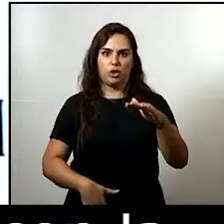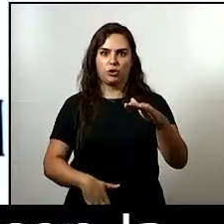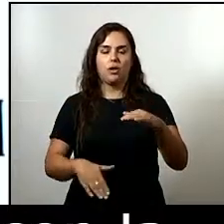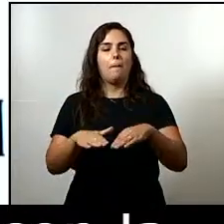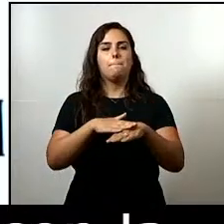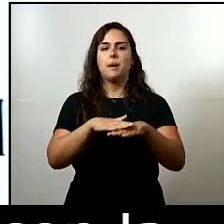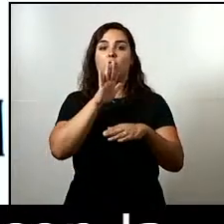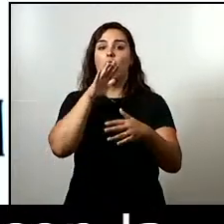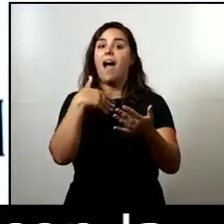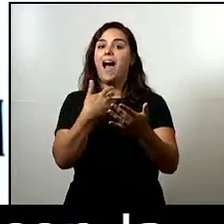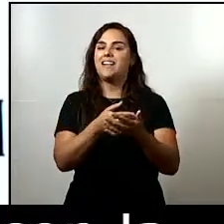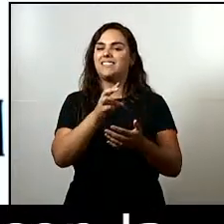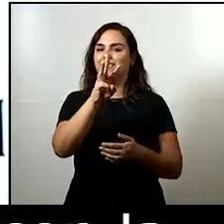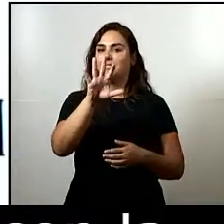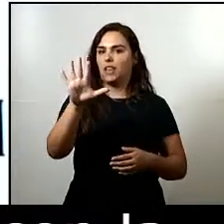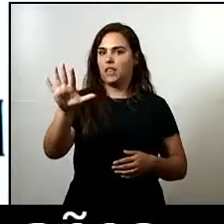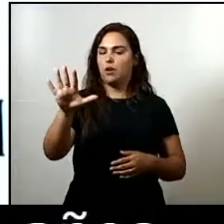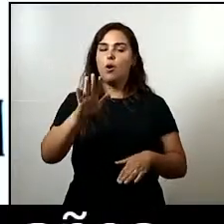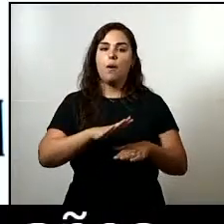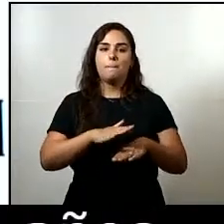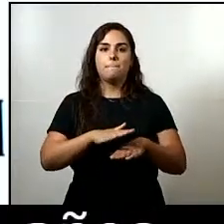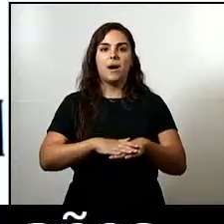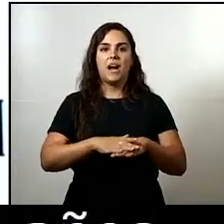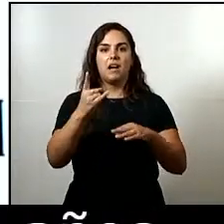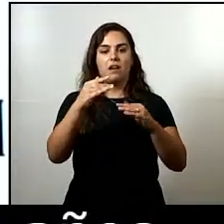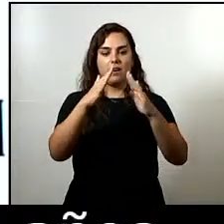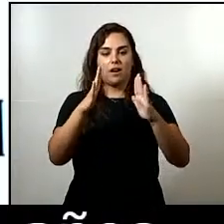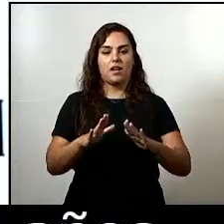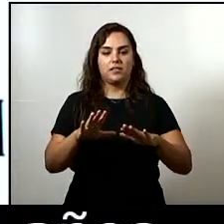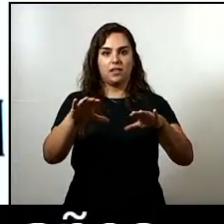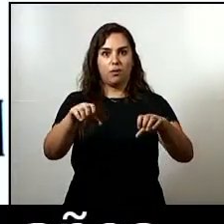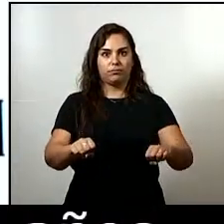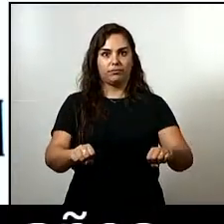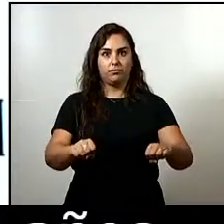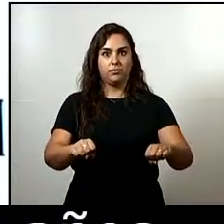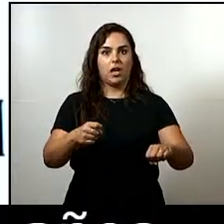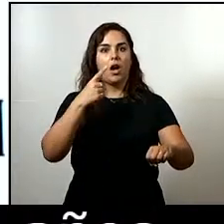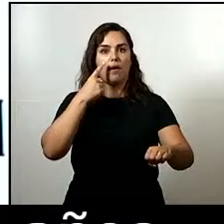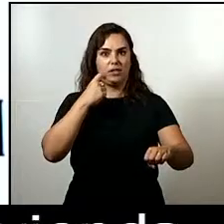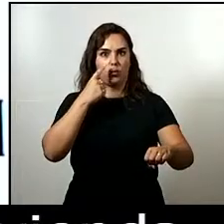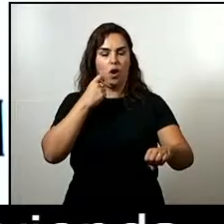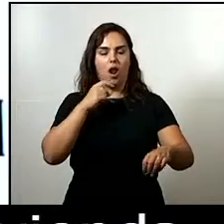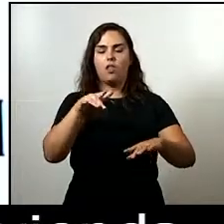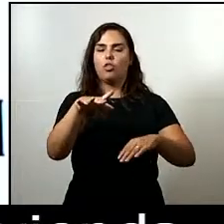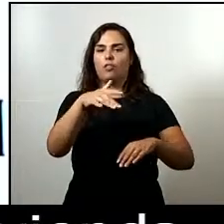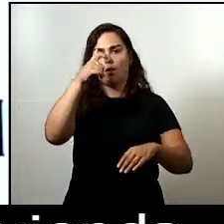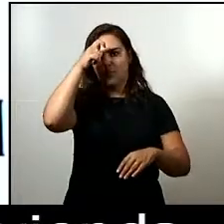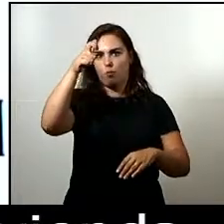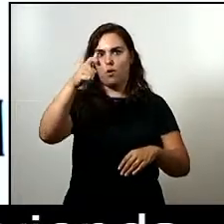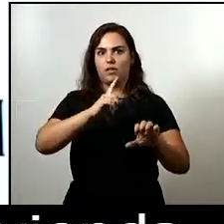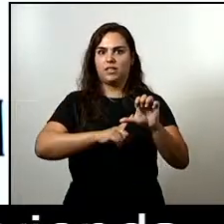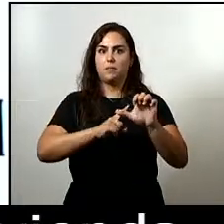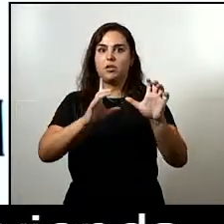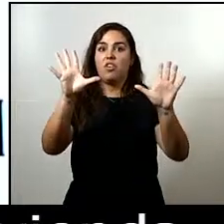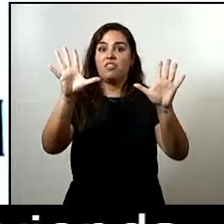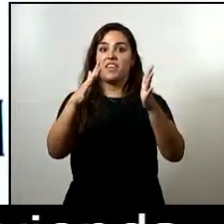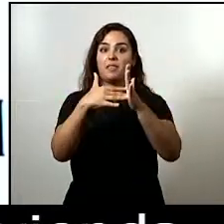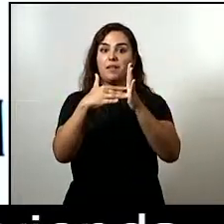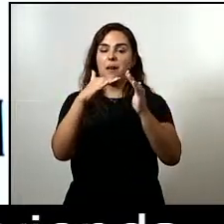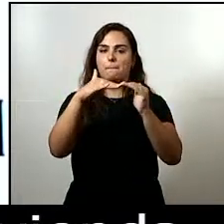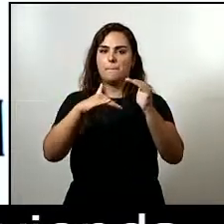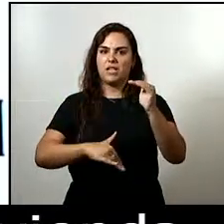hasta 35 años para la adquisición de una vivienda habitual en municipios extremeños de menos de 10.000